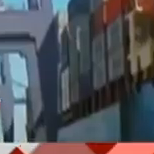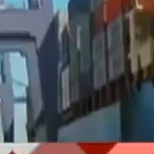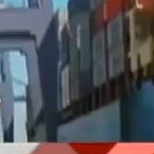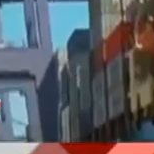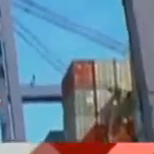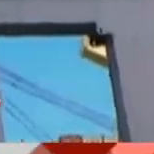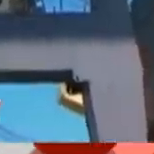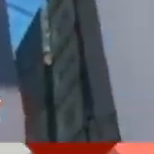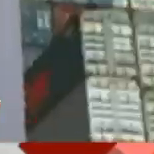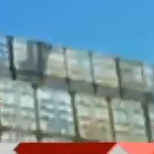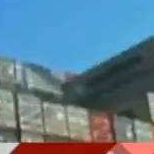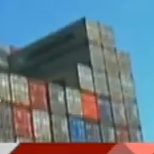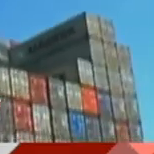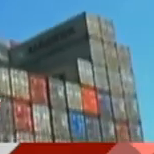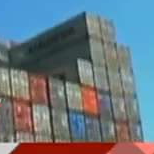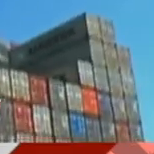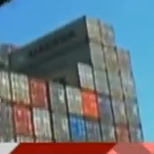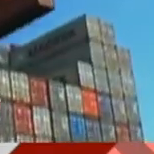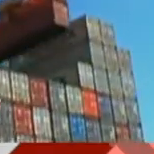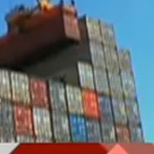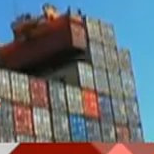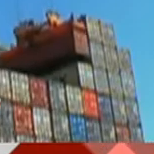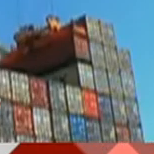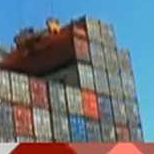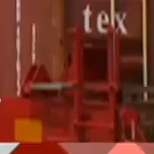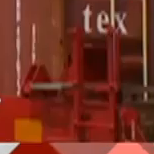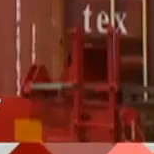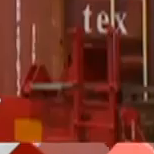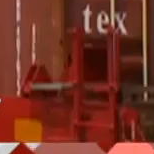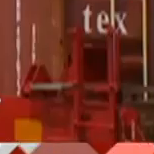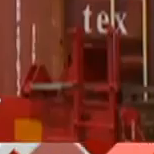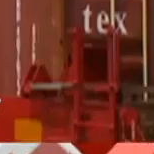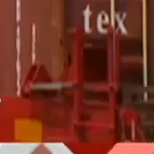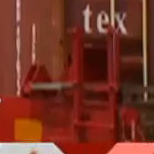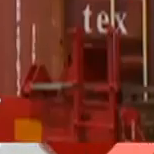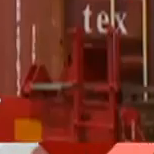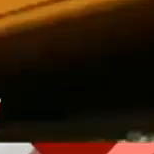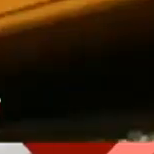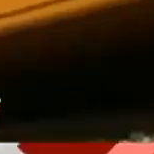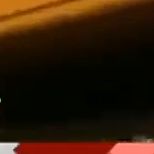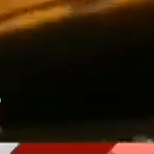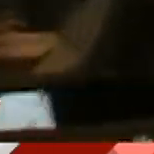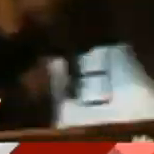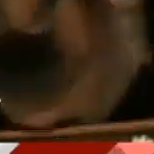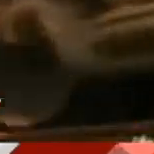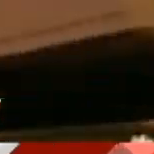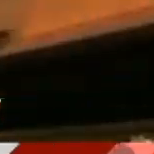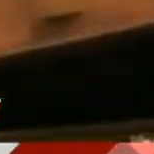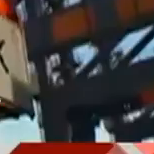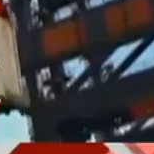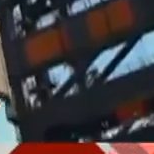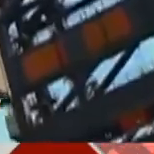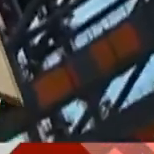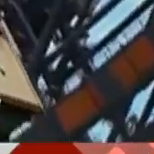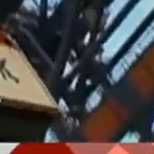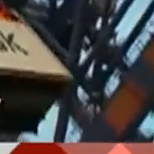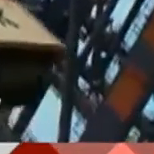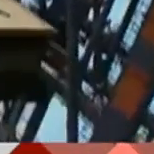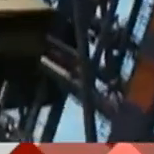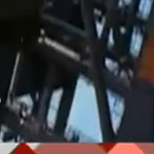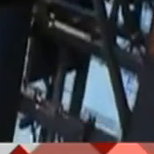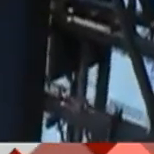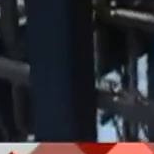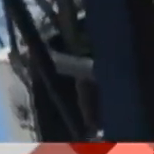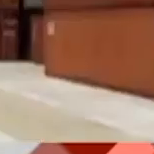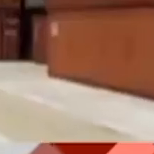nos ha llevado a ser reconocidos en todo el mundo. Esto dijo la diputada Nora Lilia Oropesa al fijar el posicionamiento de su partido, el